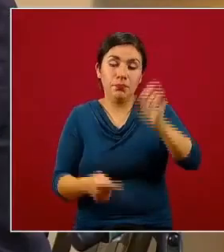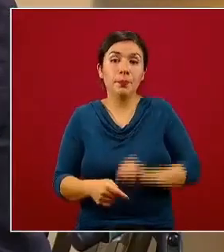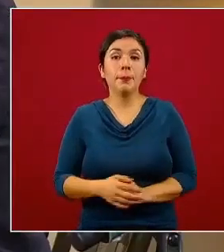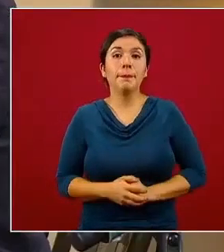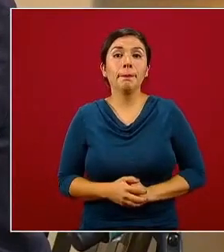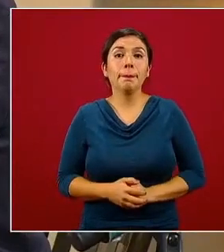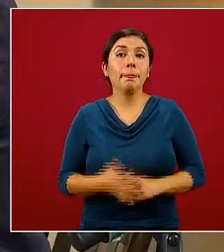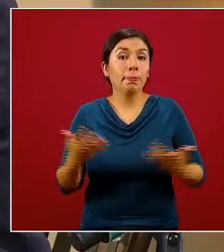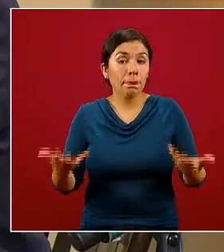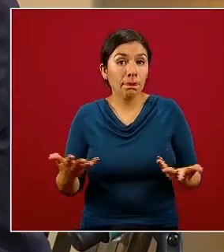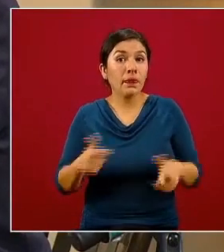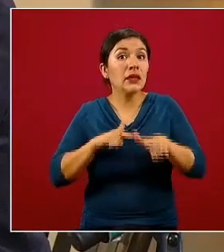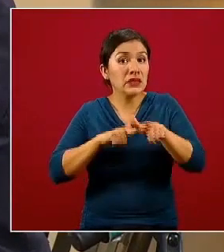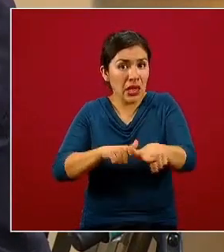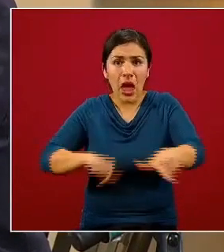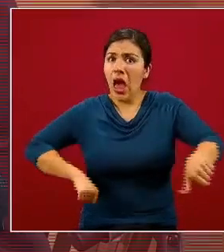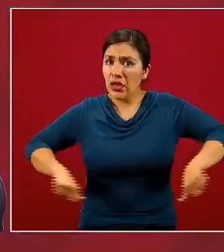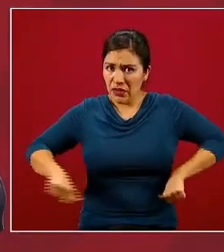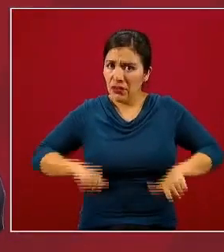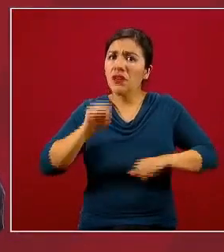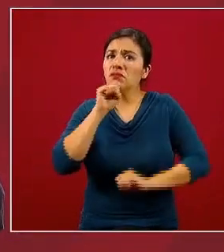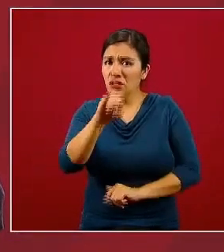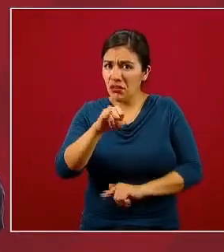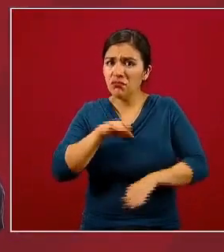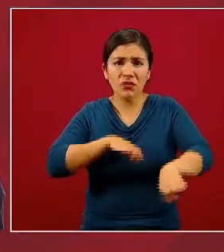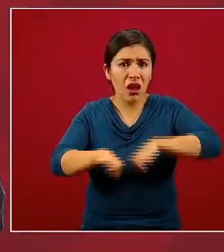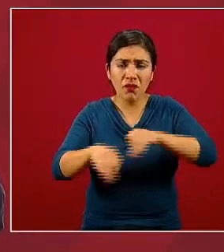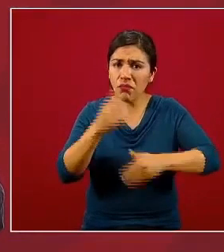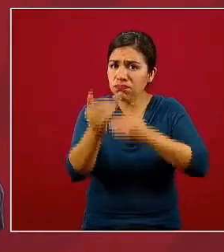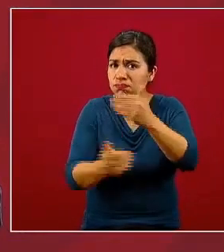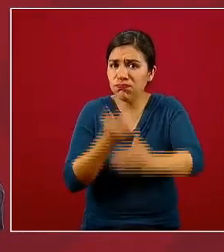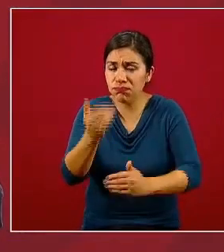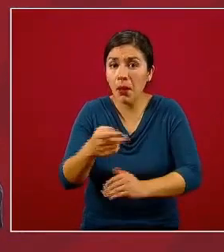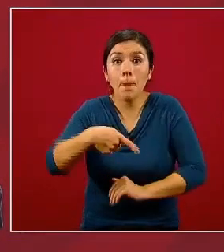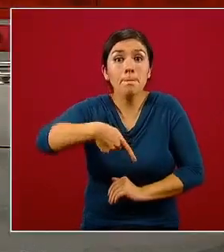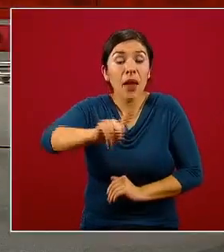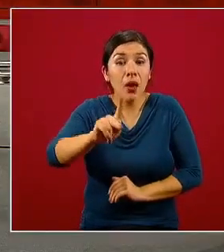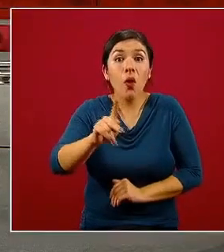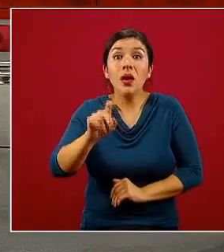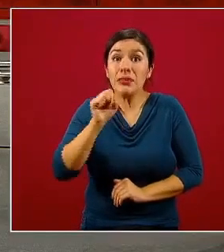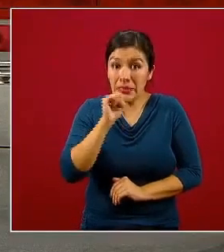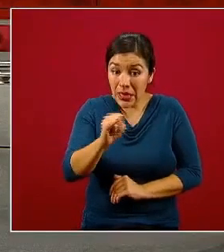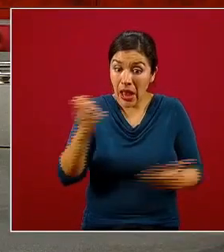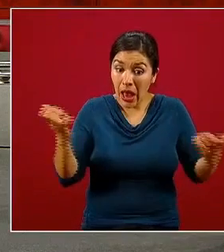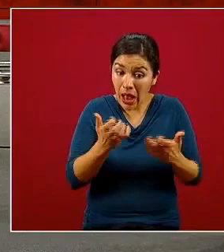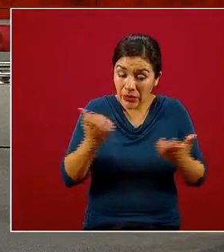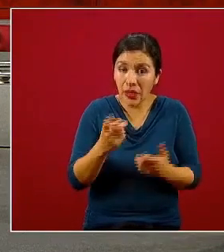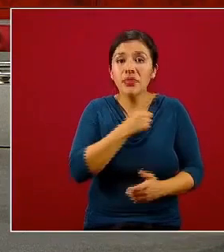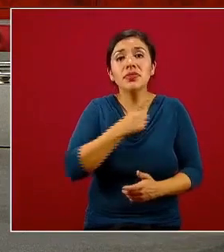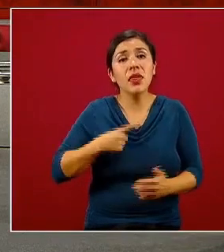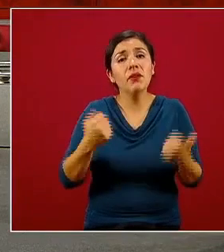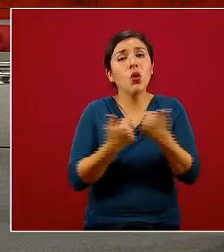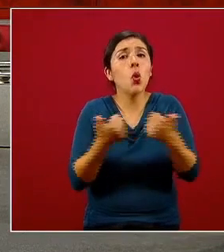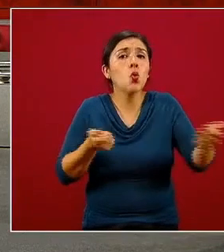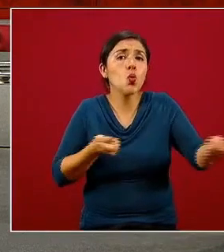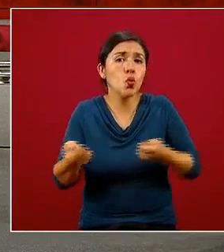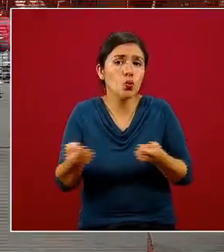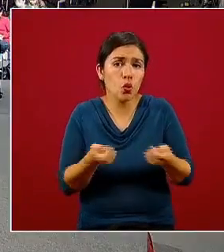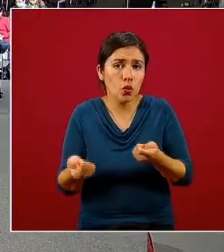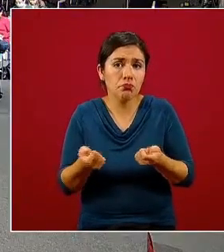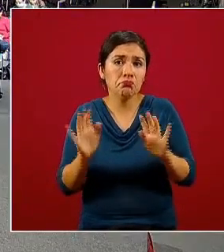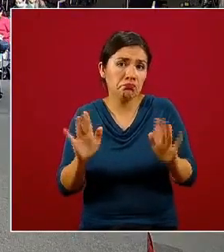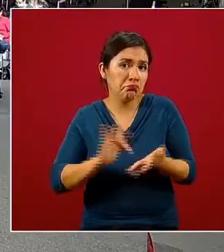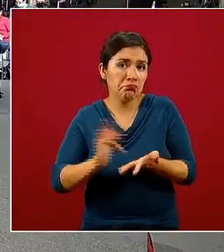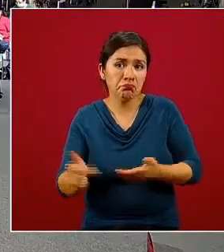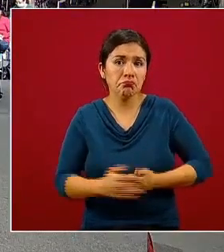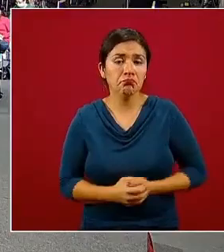actividad persiste, ha persistido, pero si se hace tiene que ser en una forma controlada.